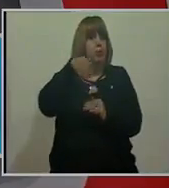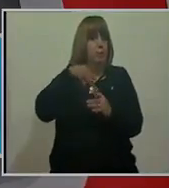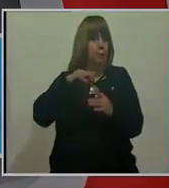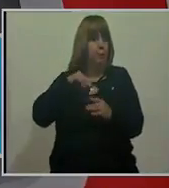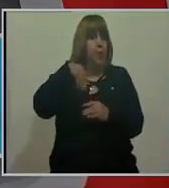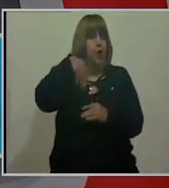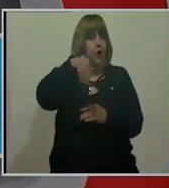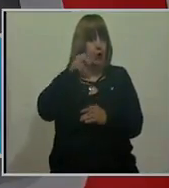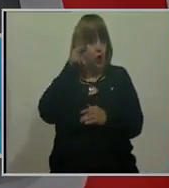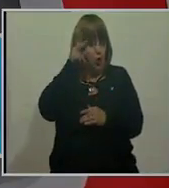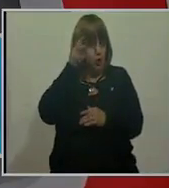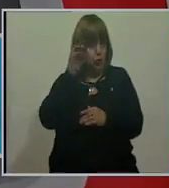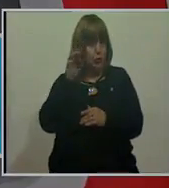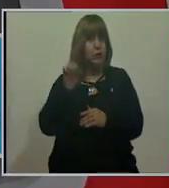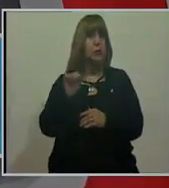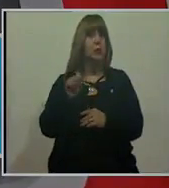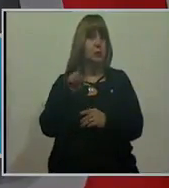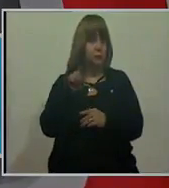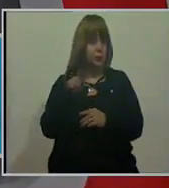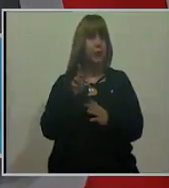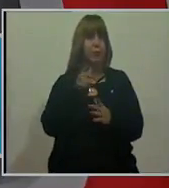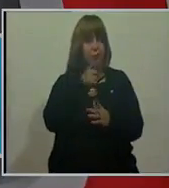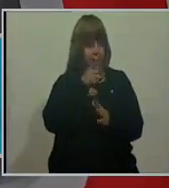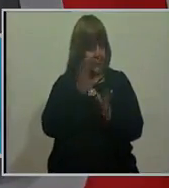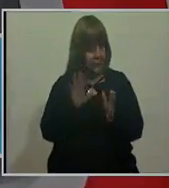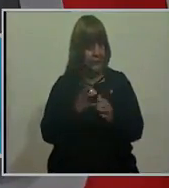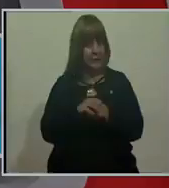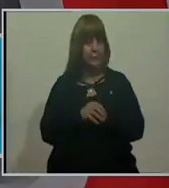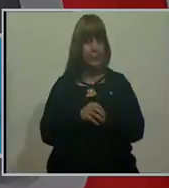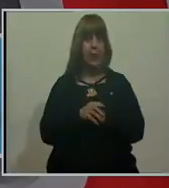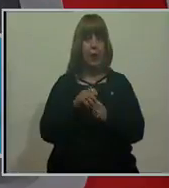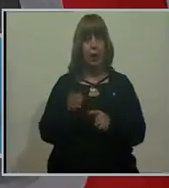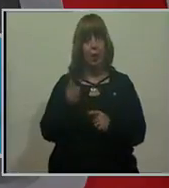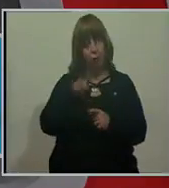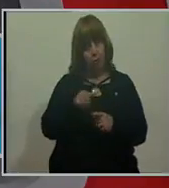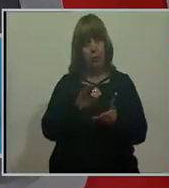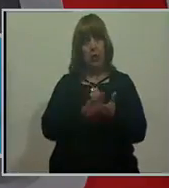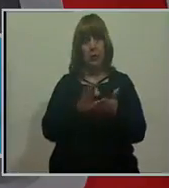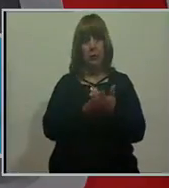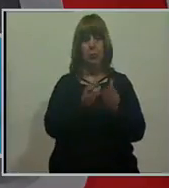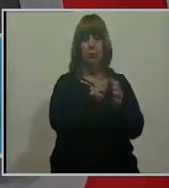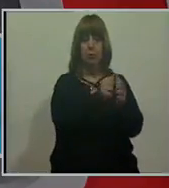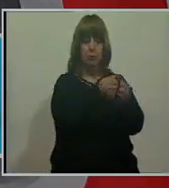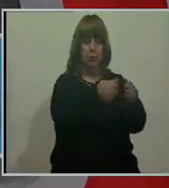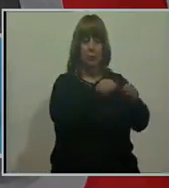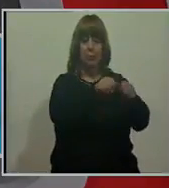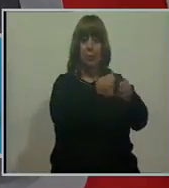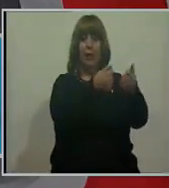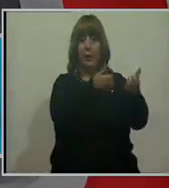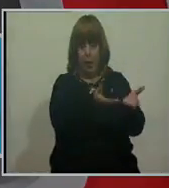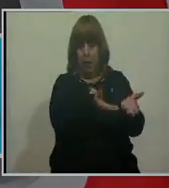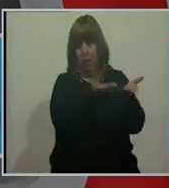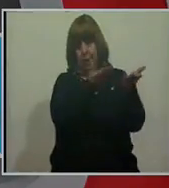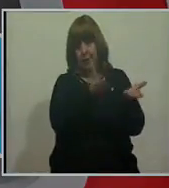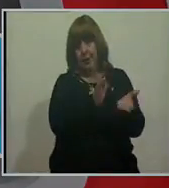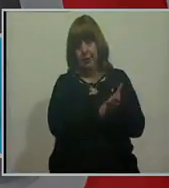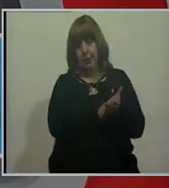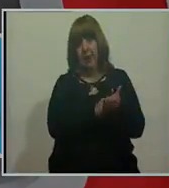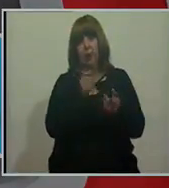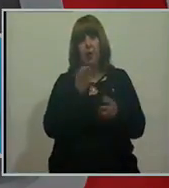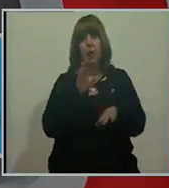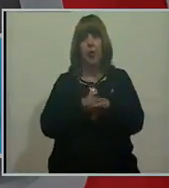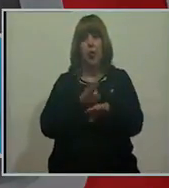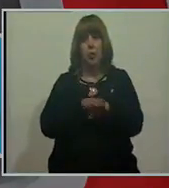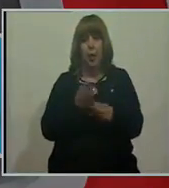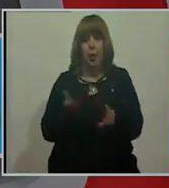diferencia. Estos 170 pesos de diferencia en la bolsa, obviamente, se vería impactado en otro aumento de la suba de los panificados. Entonces, lo